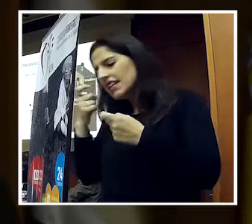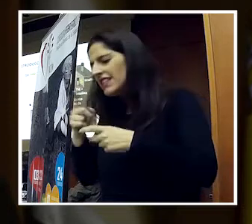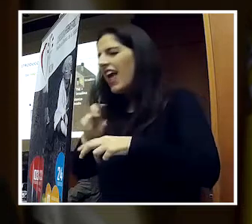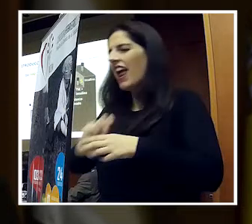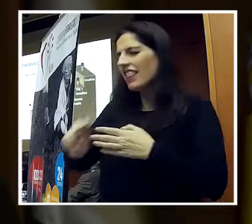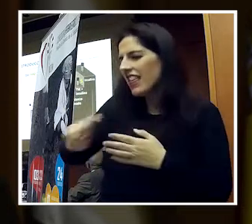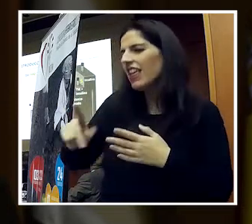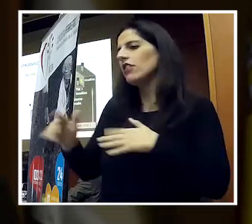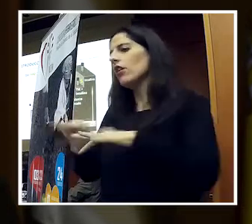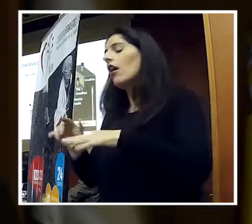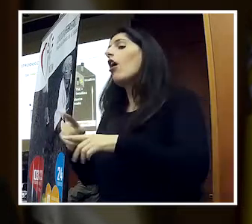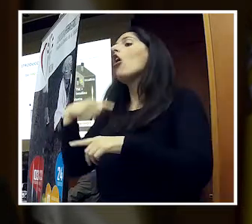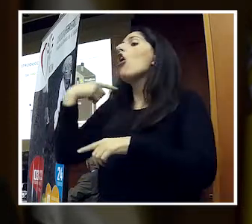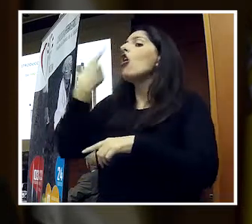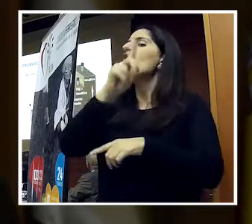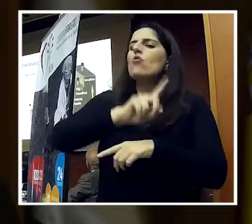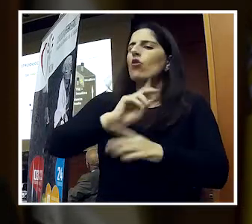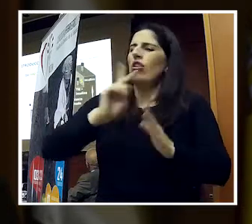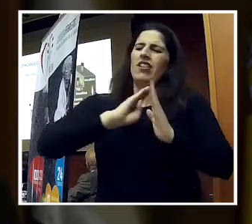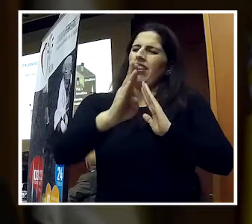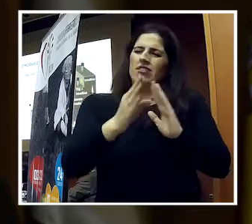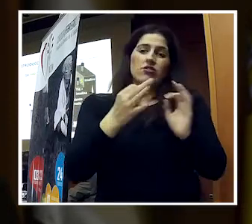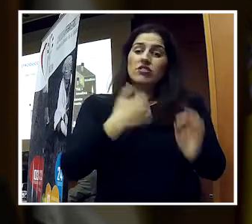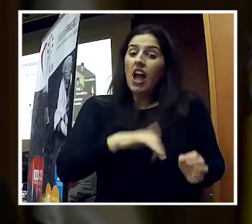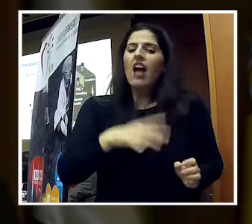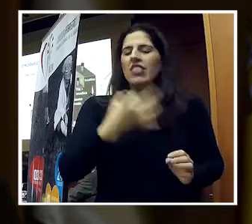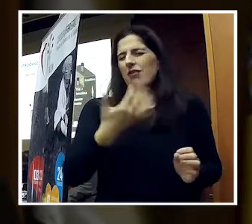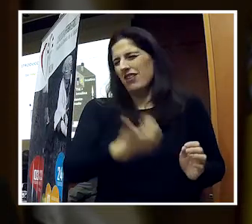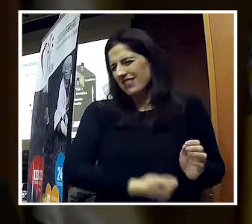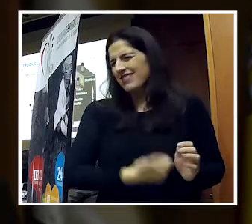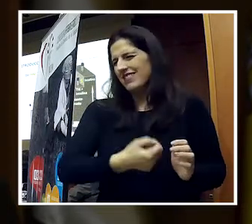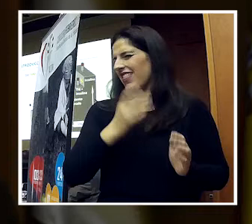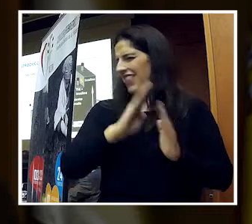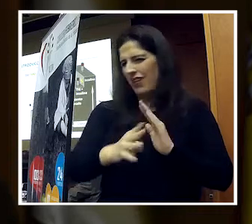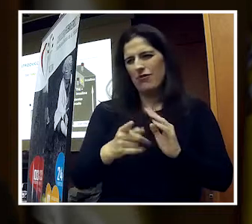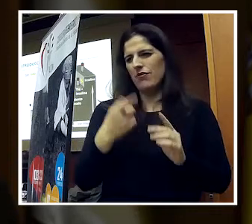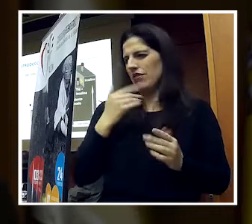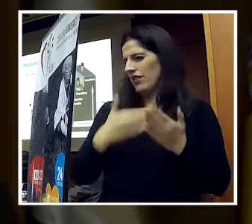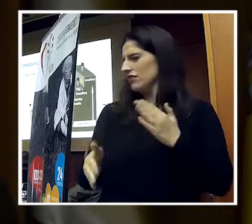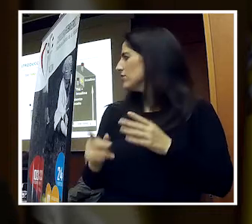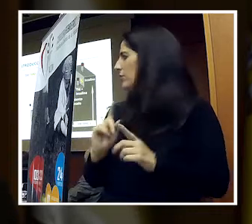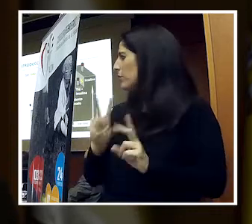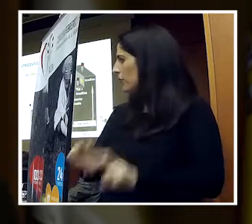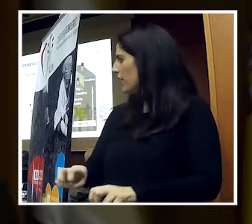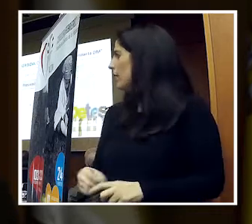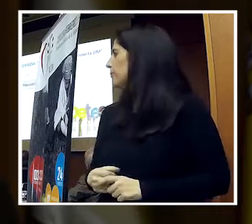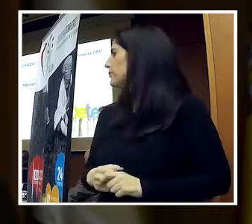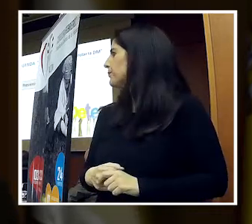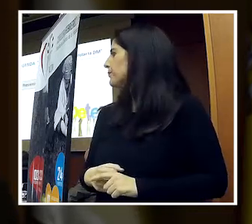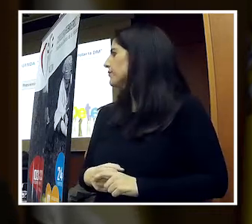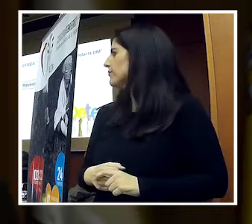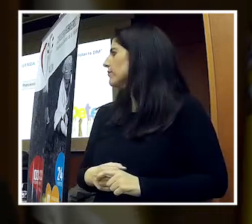algunas ocasiones llegar a la insulina, y en la diabetes tipo 1, desde que se diagnostica la persona que la tiene, se trata con